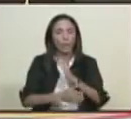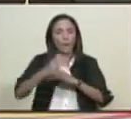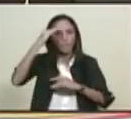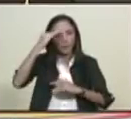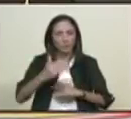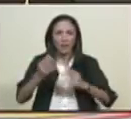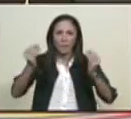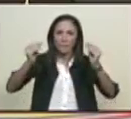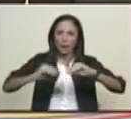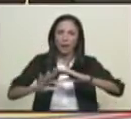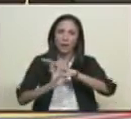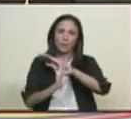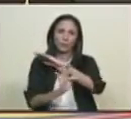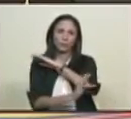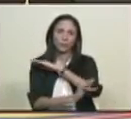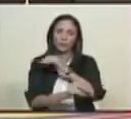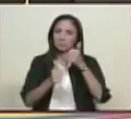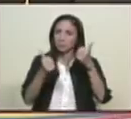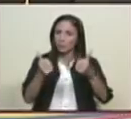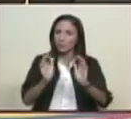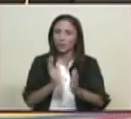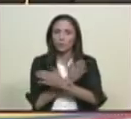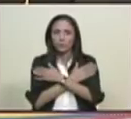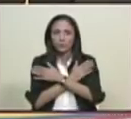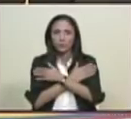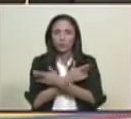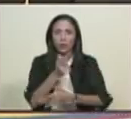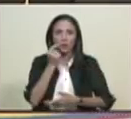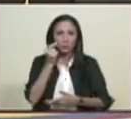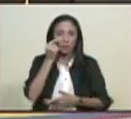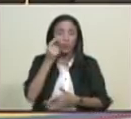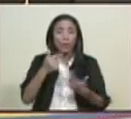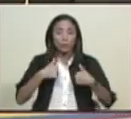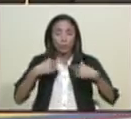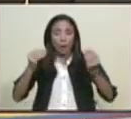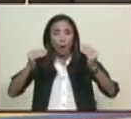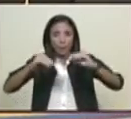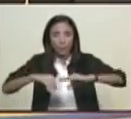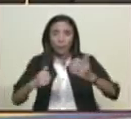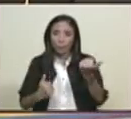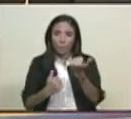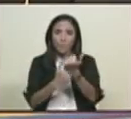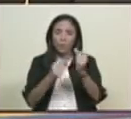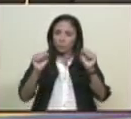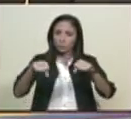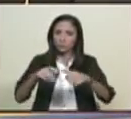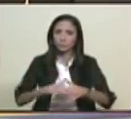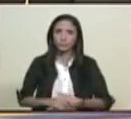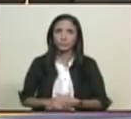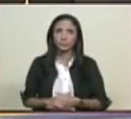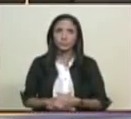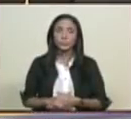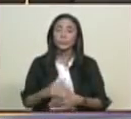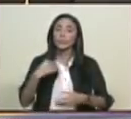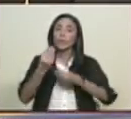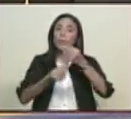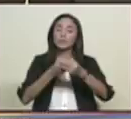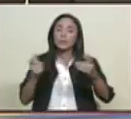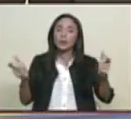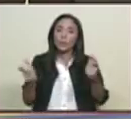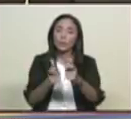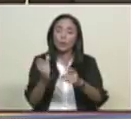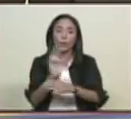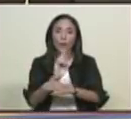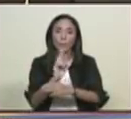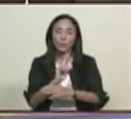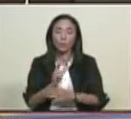su presencia militar y policial en Cúcuta. Cuente con todo mi apoyo, presidente Santos. Y vamos a hacer una reunión inmediata entre